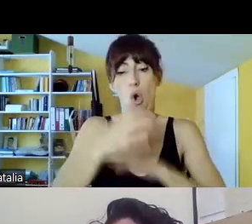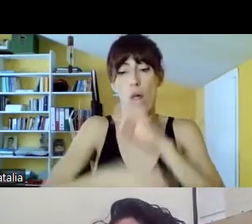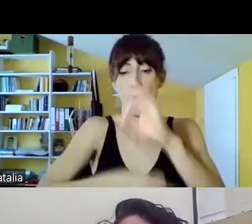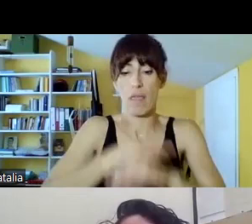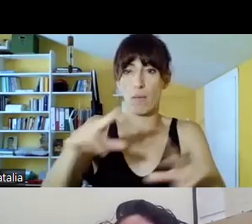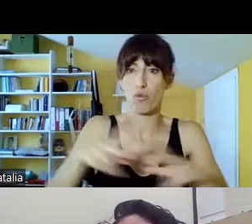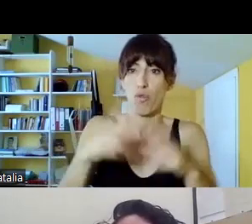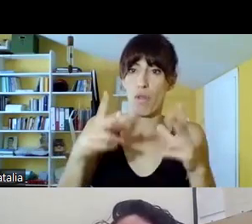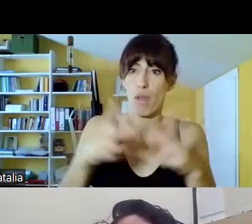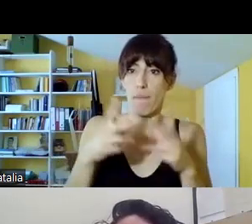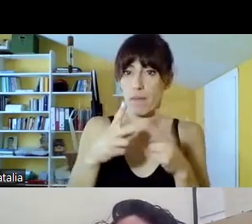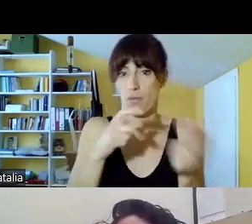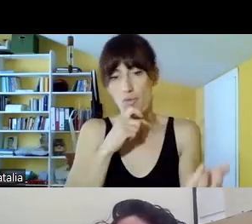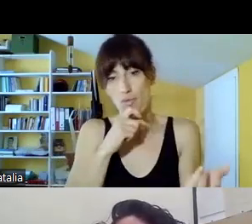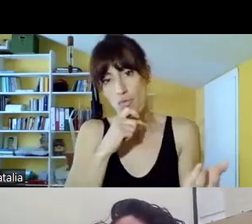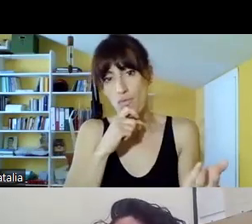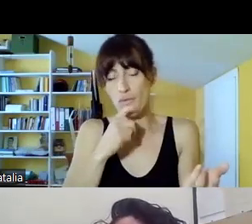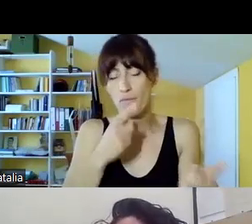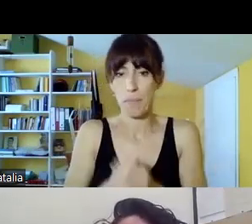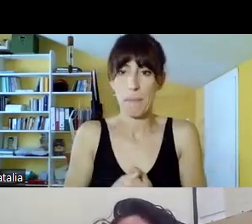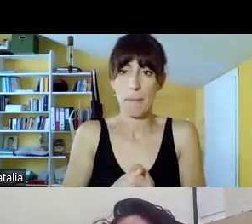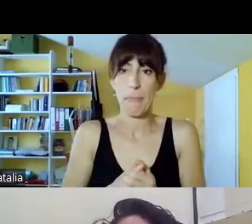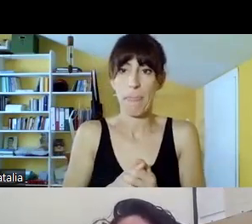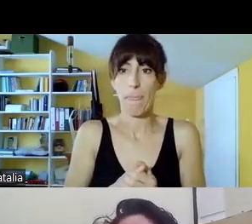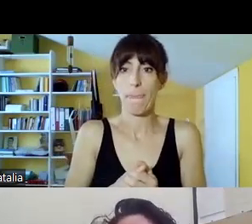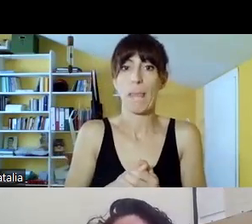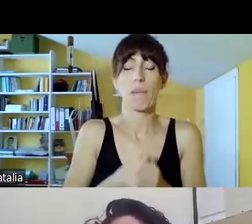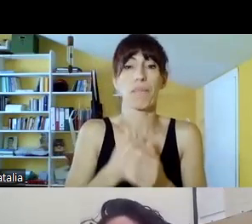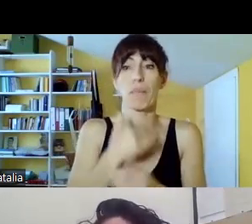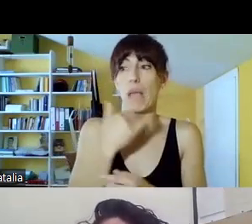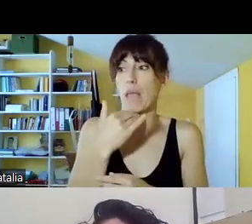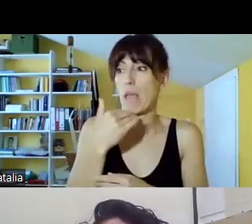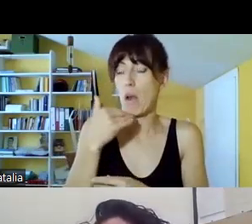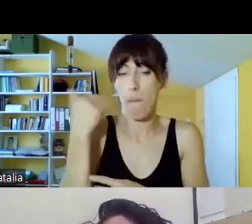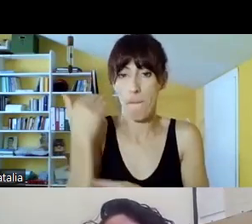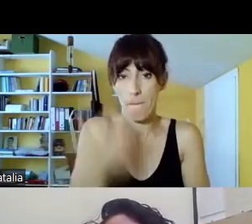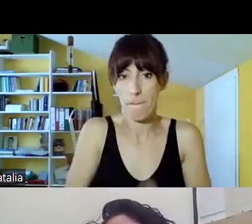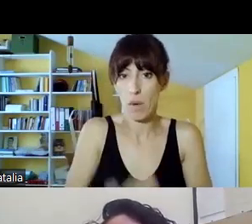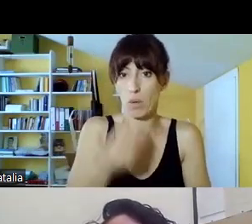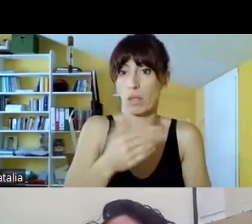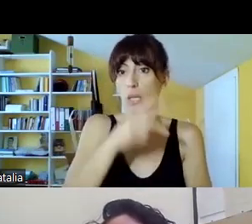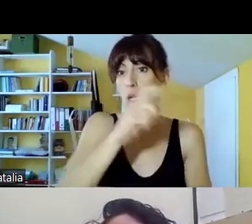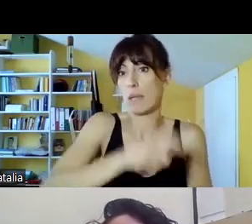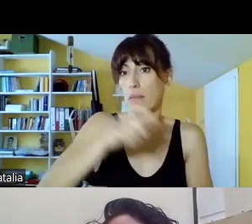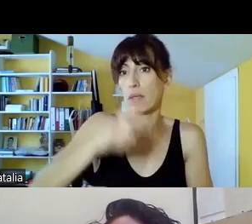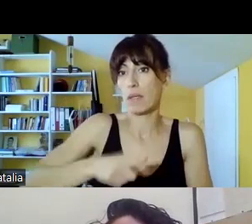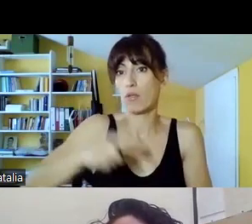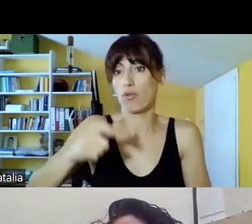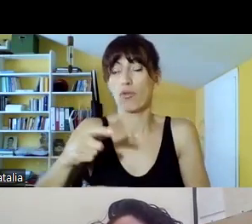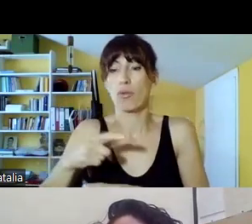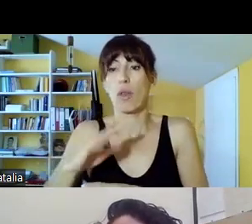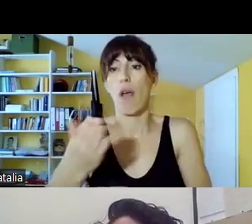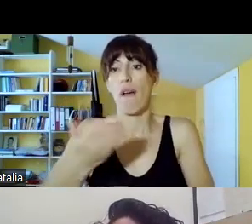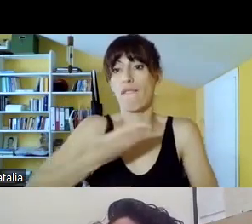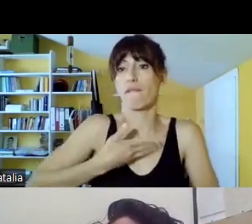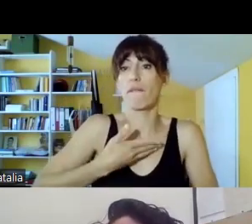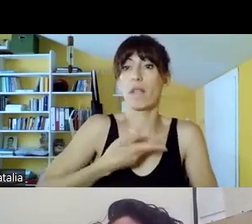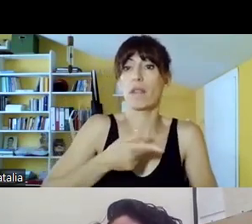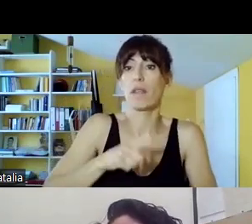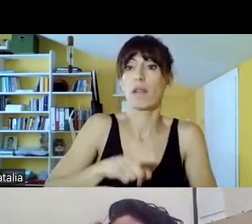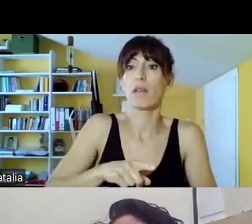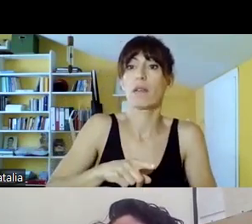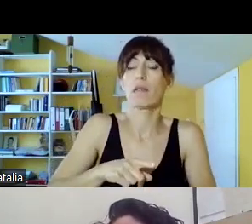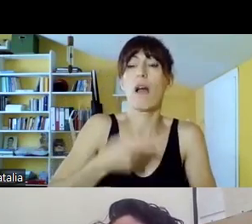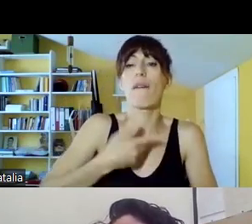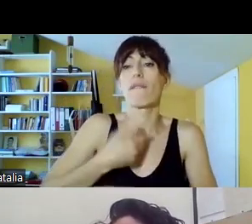socialmente. Y bueno, uno de los determinantes estructurales que atraviesa la vida de las personas y que repercute en el efecto que otros